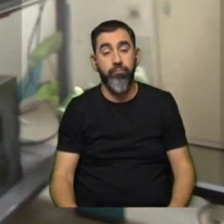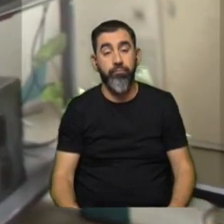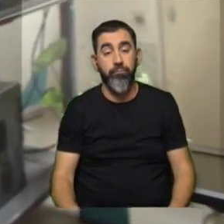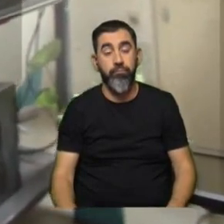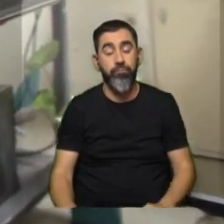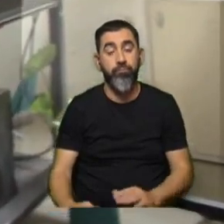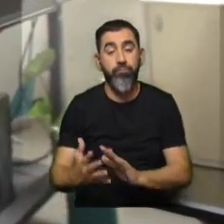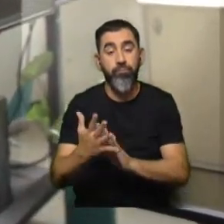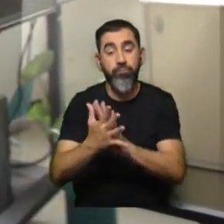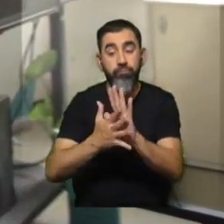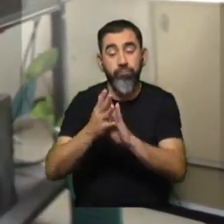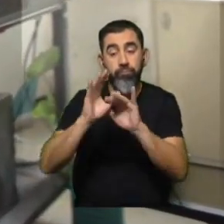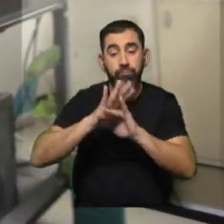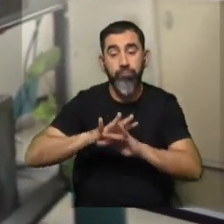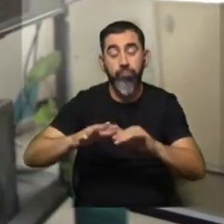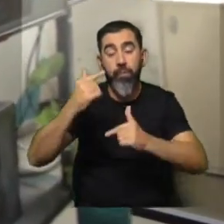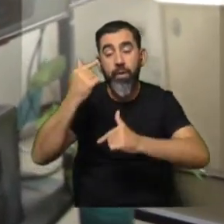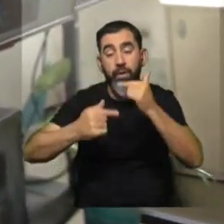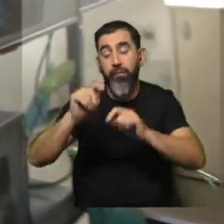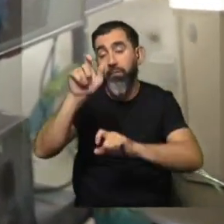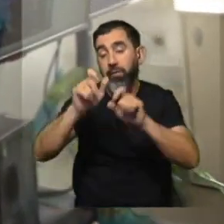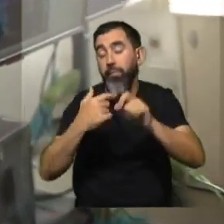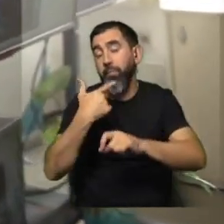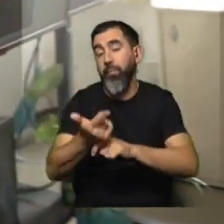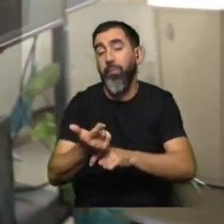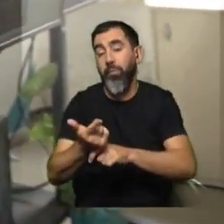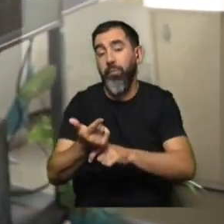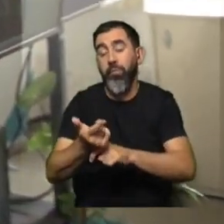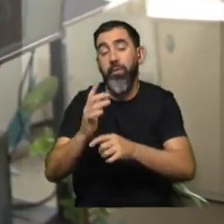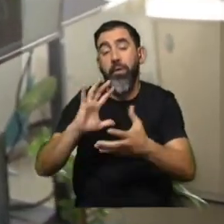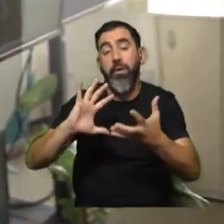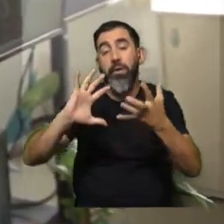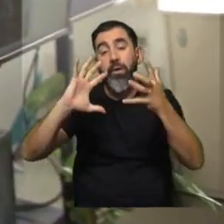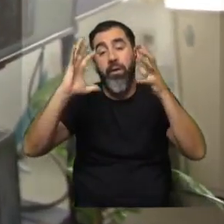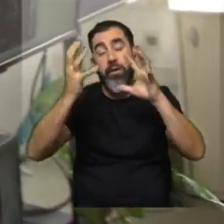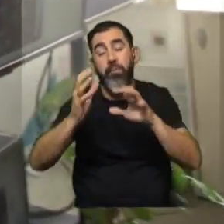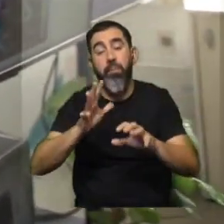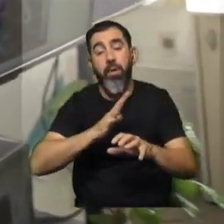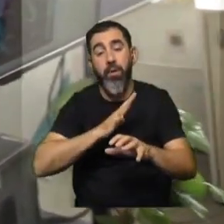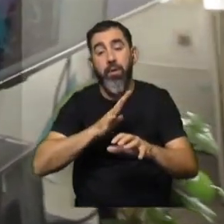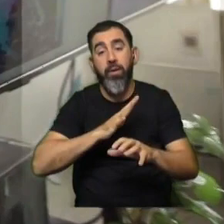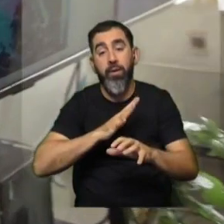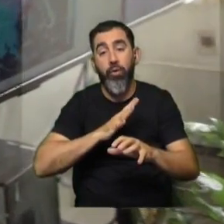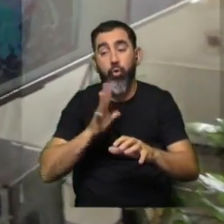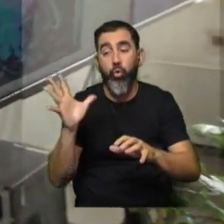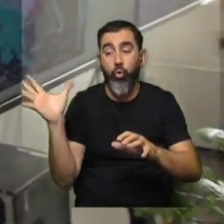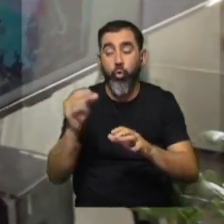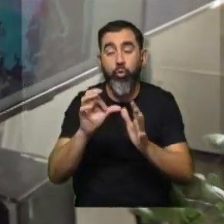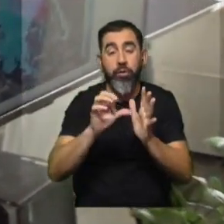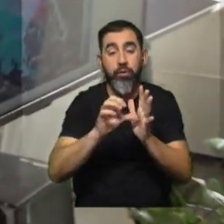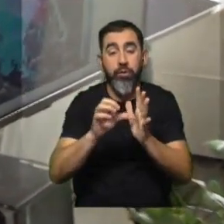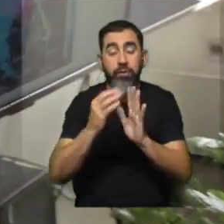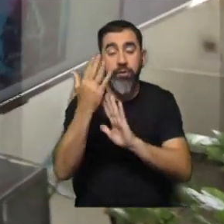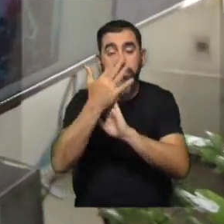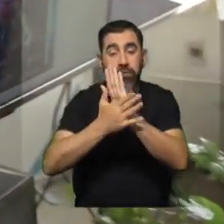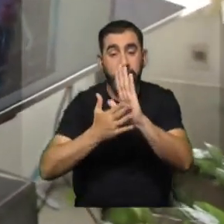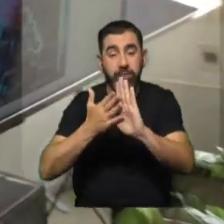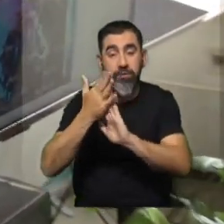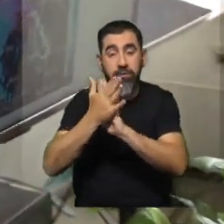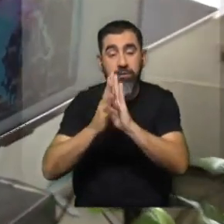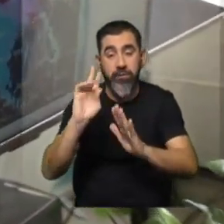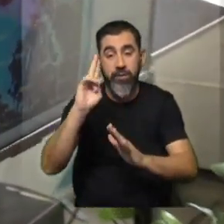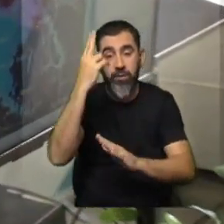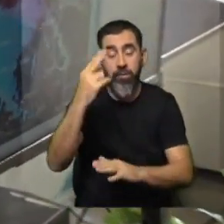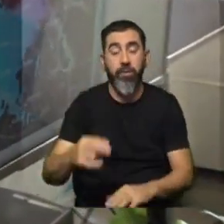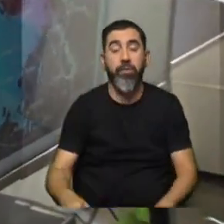para los diferentes niveles de usuario. Por ejemplo, pronóstico del tiempo tiene la visualización de todos los sistemas de monitoreo que tenemos instalados en